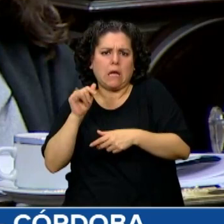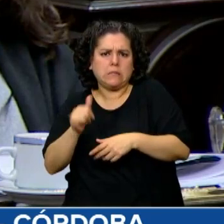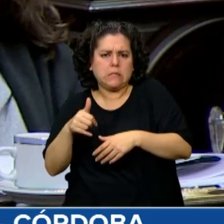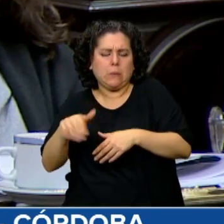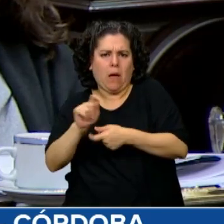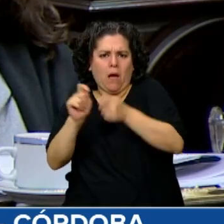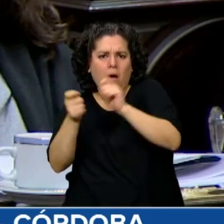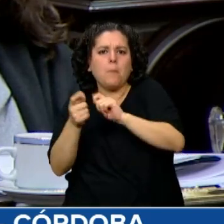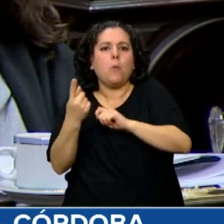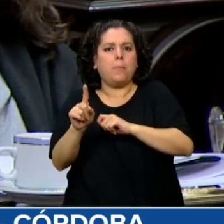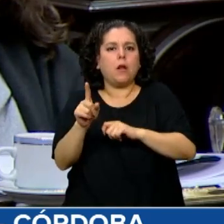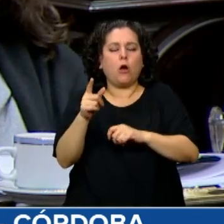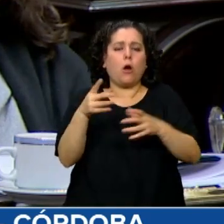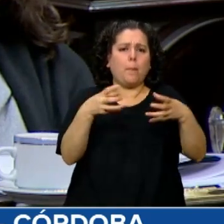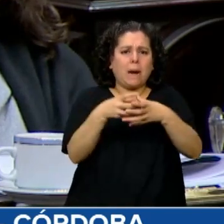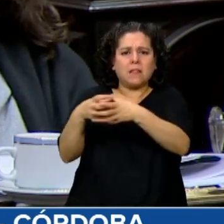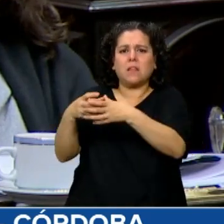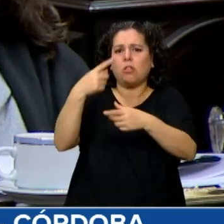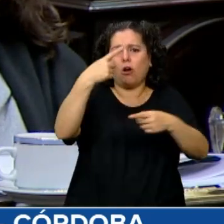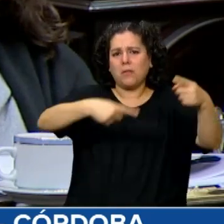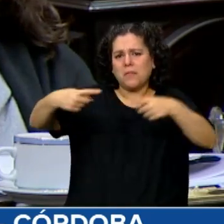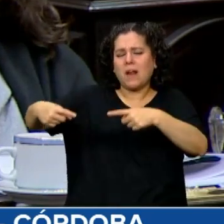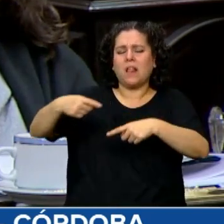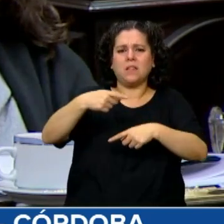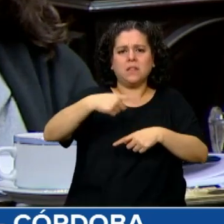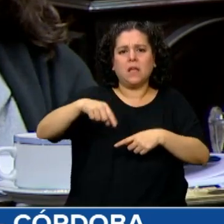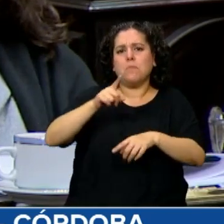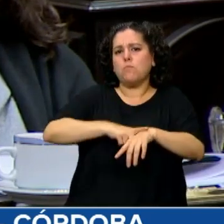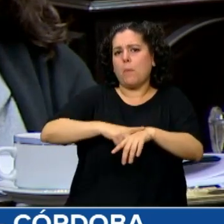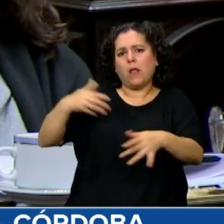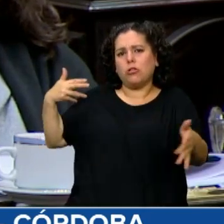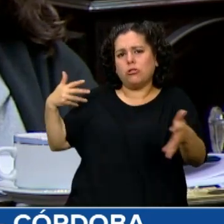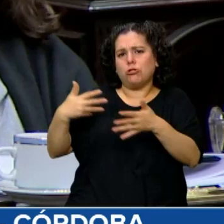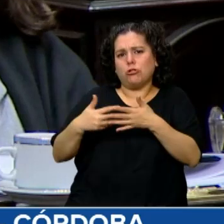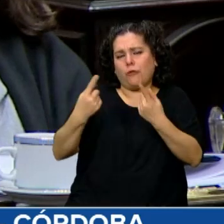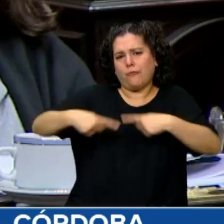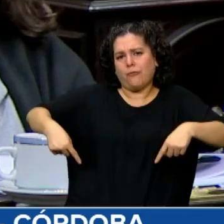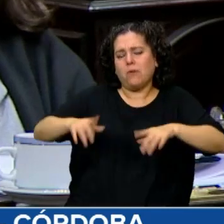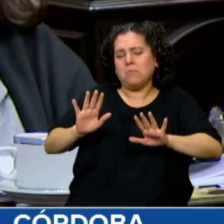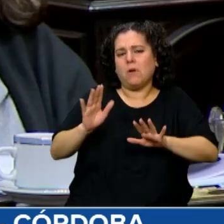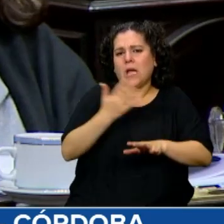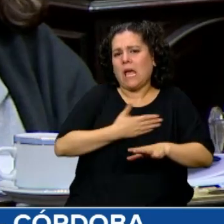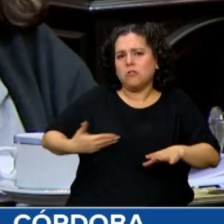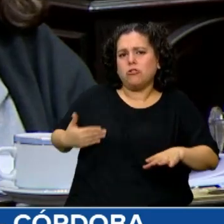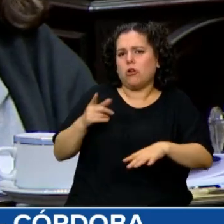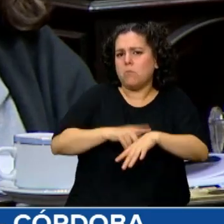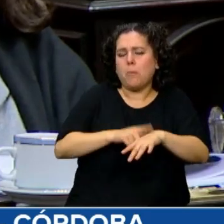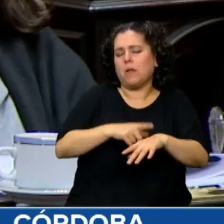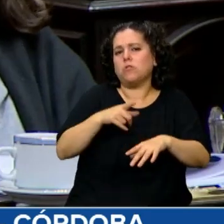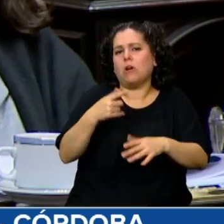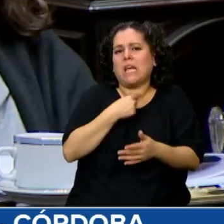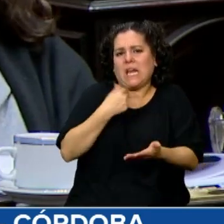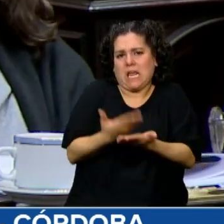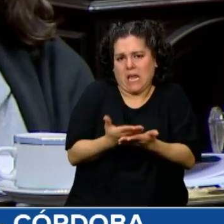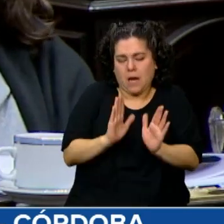de distintos partidos, de distintos espacios políticos en distintos momentos de distintas gestiones. Lo cierto y